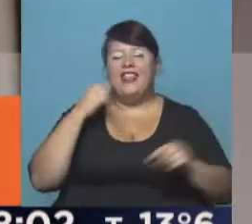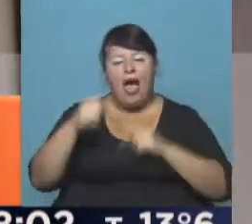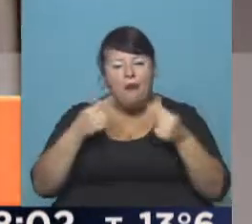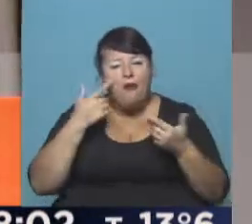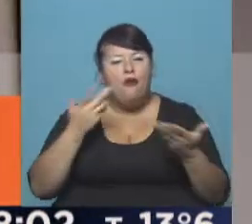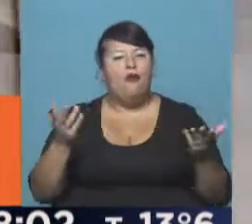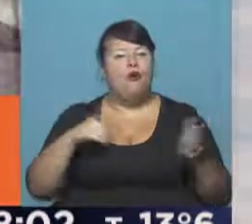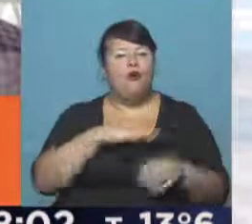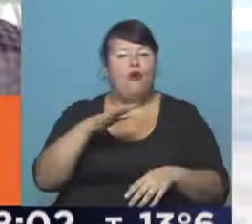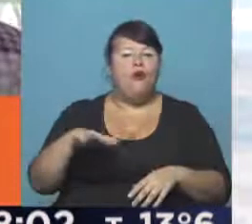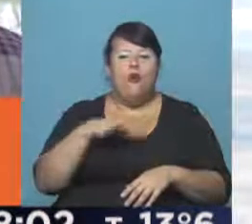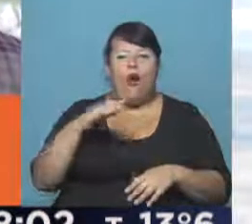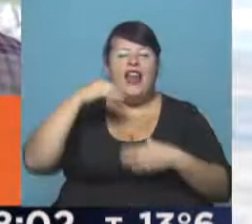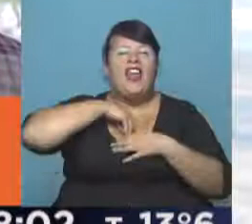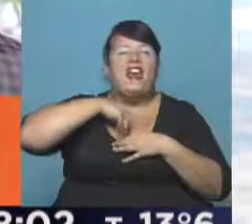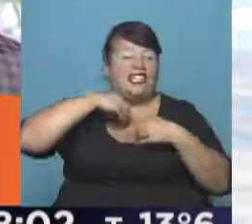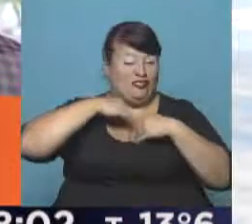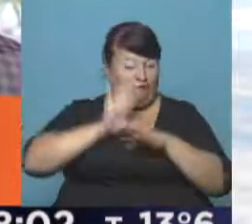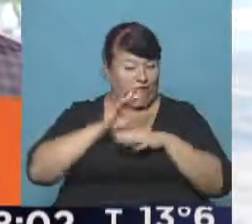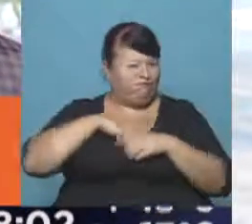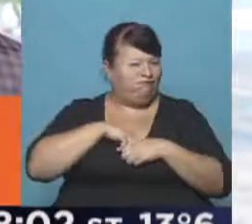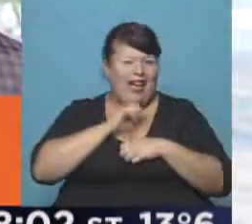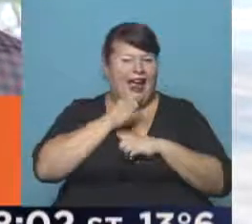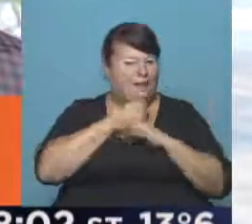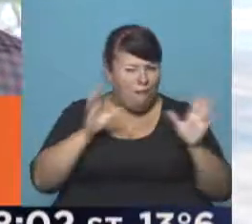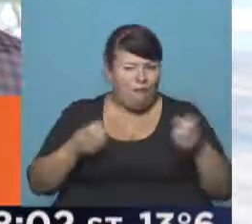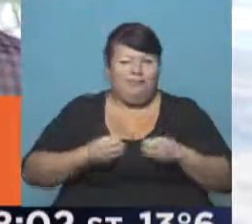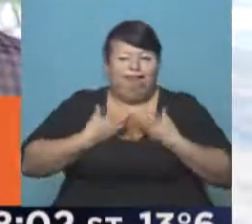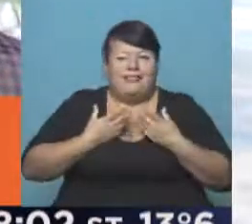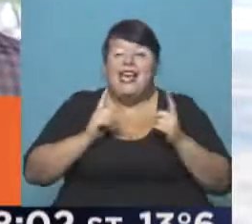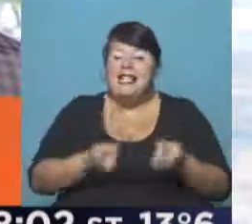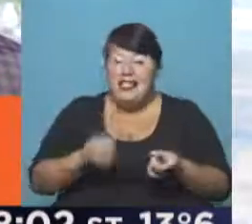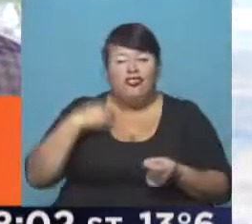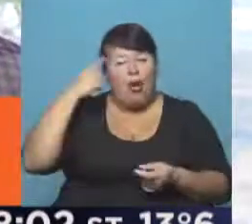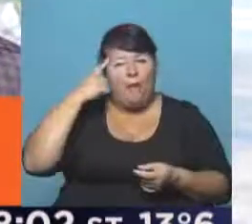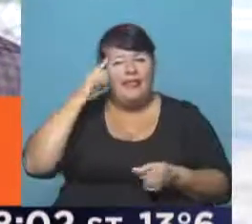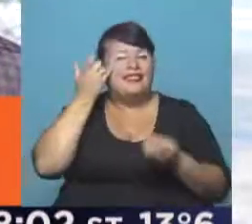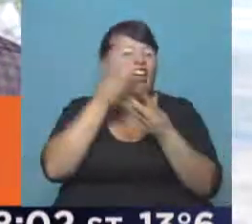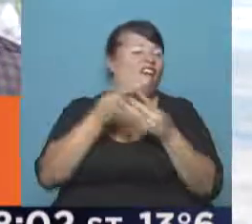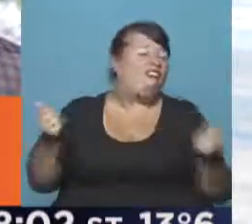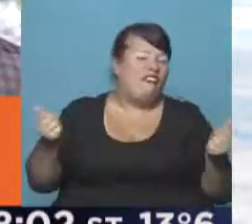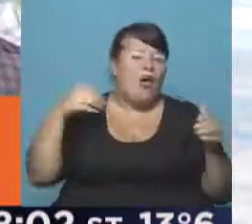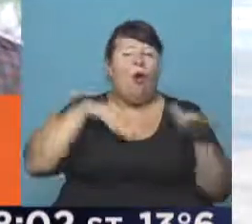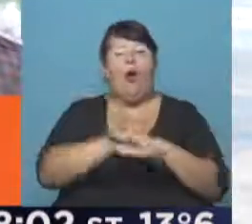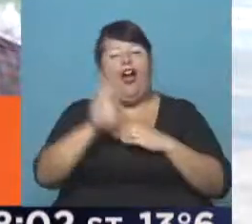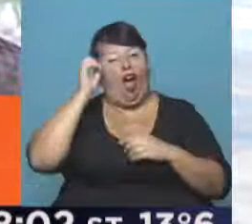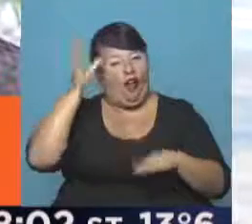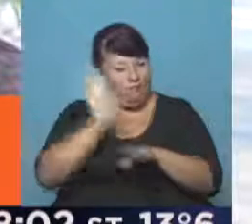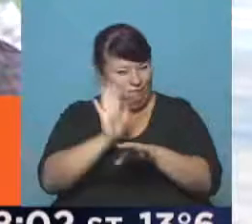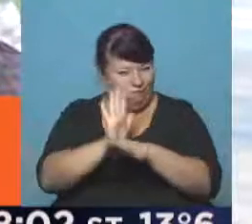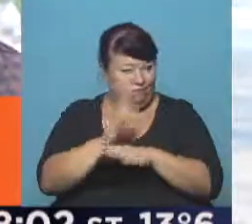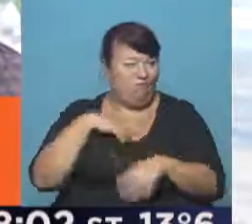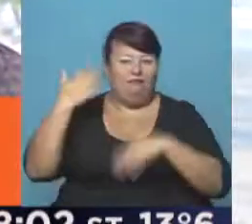con lugares internos maravillosos, inclusive que creí que había perdido o archivado con